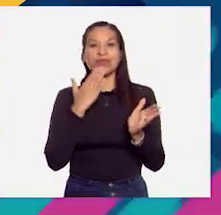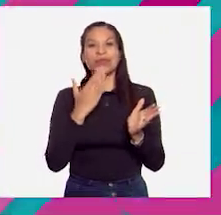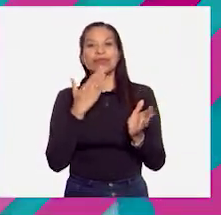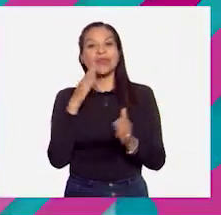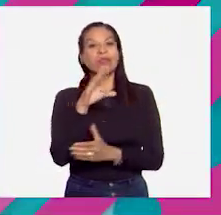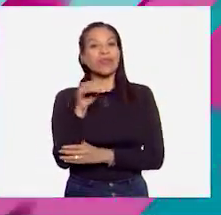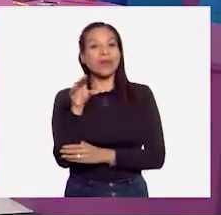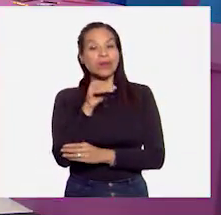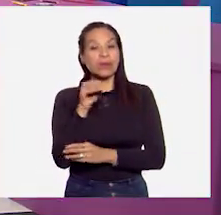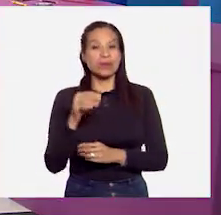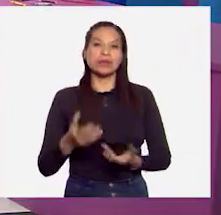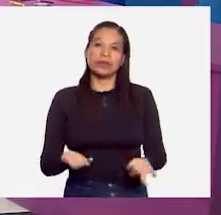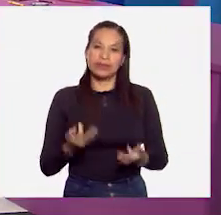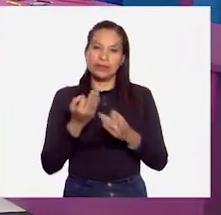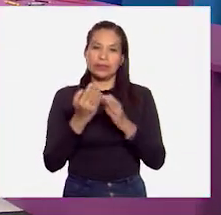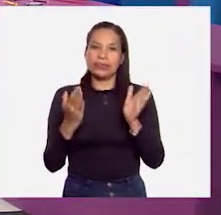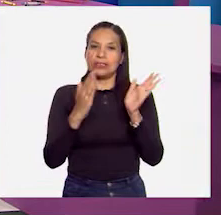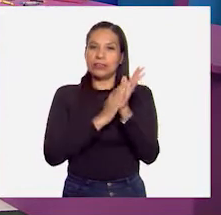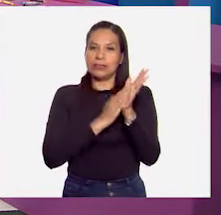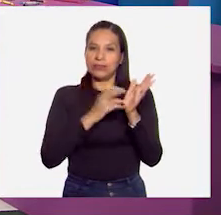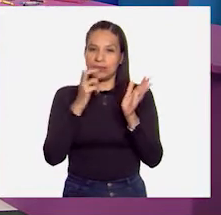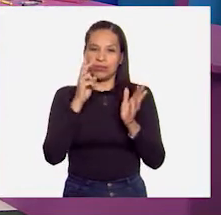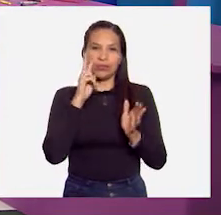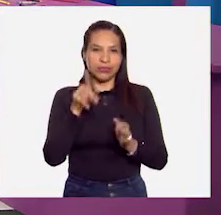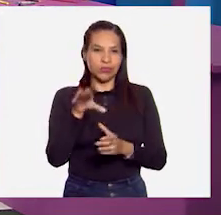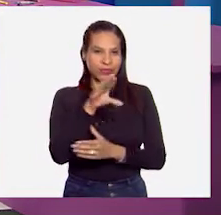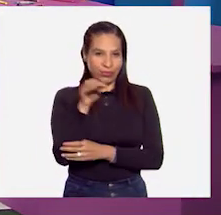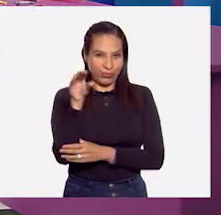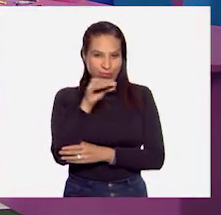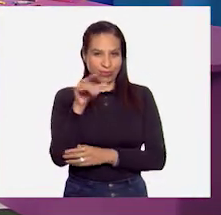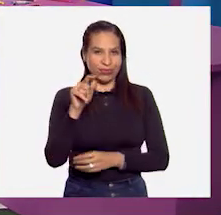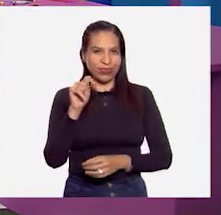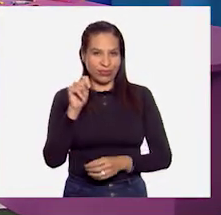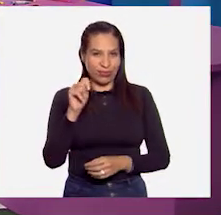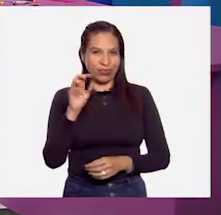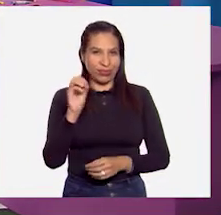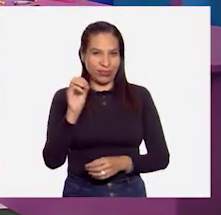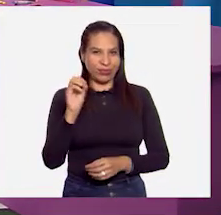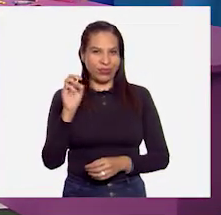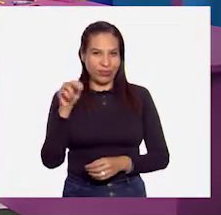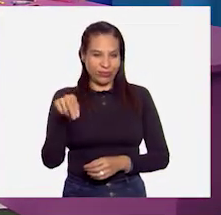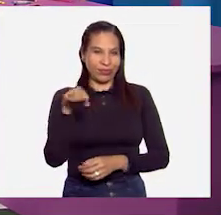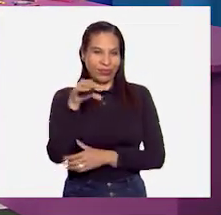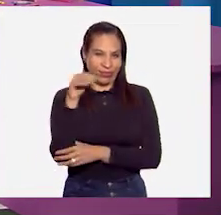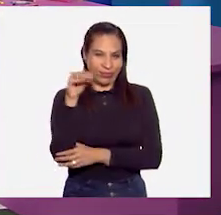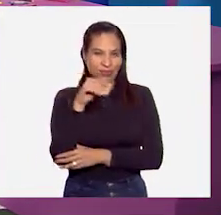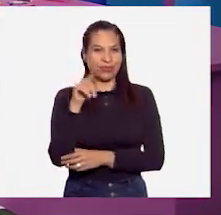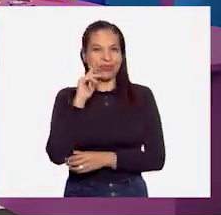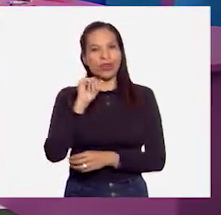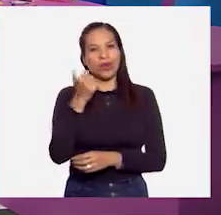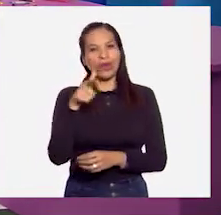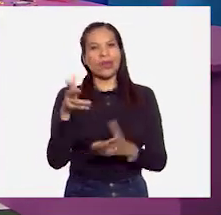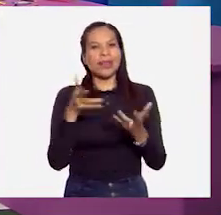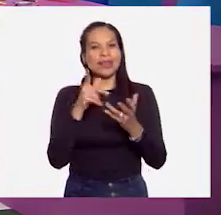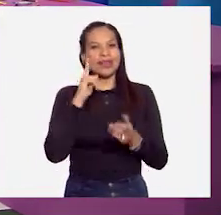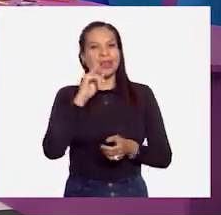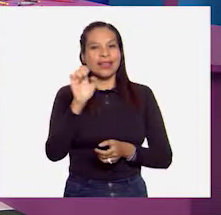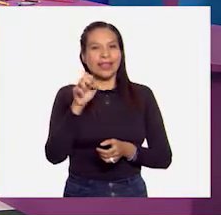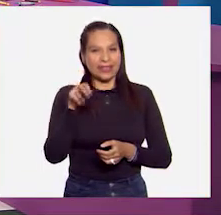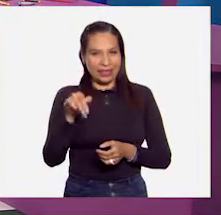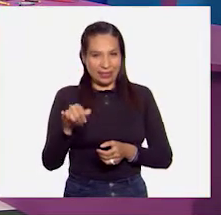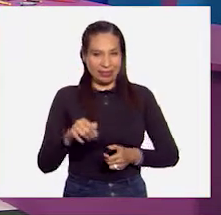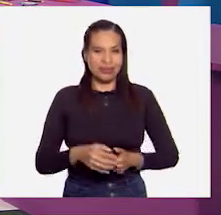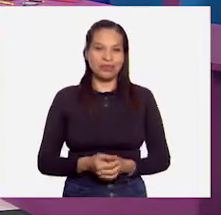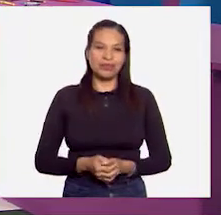Ton. Pegamos el de Ton. Y de una vez pegamos el que hiciste, Jenny. Sí.